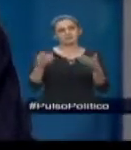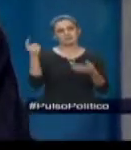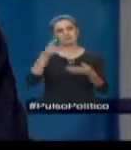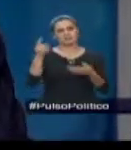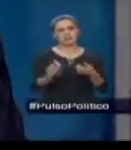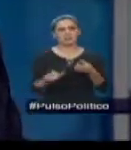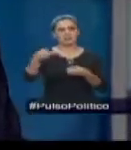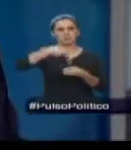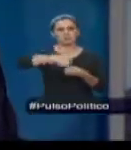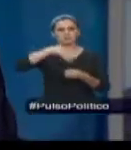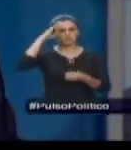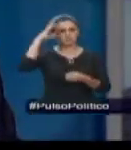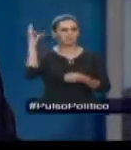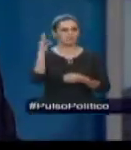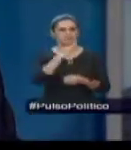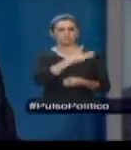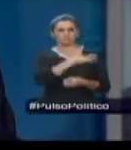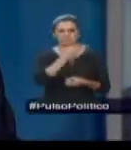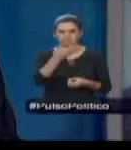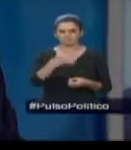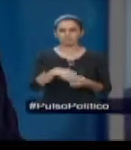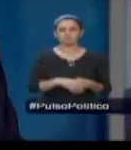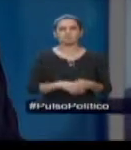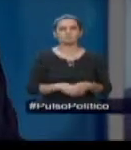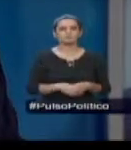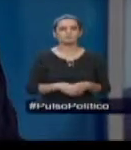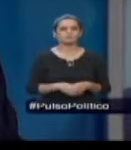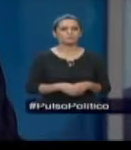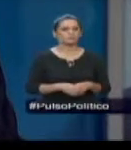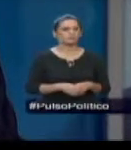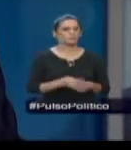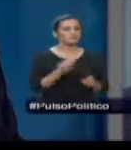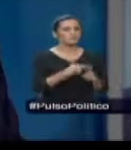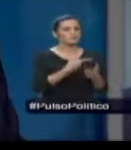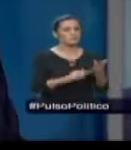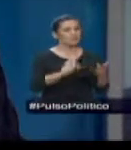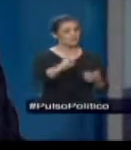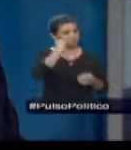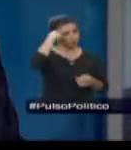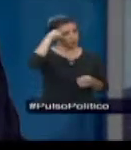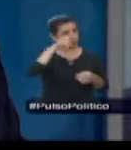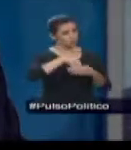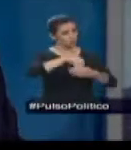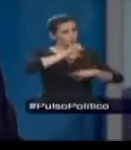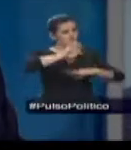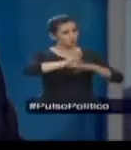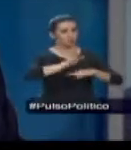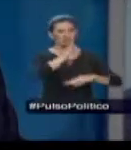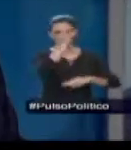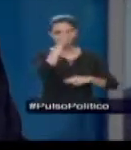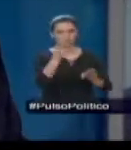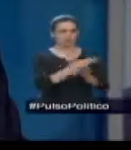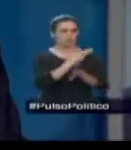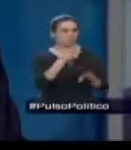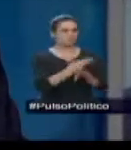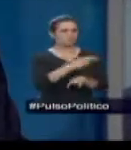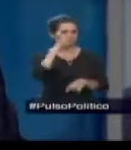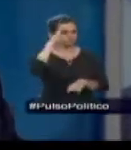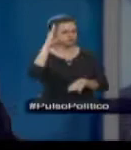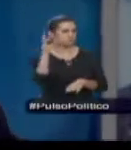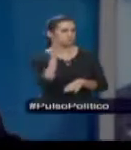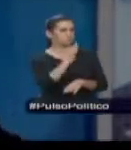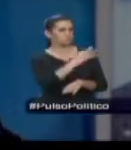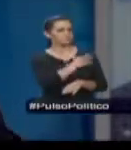de las fuerzas armadas moisés tacle minuto 20 desde que yo me acuerdo en el ecuador siempre se ha utilizado a las fuerzas armadas